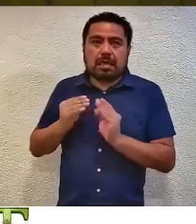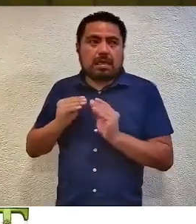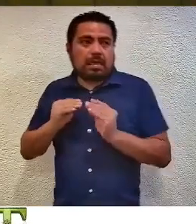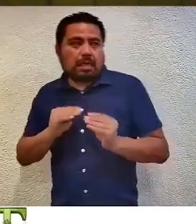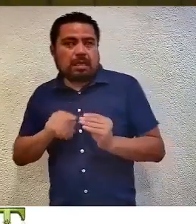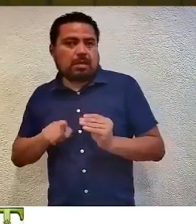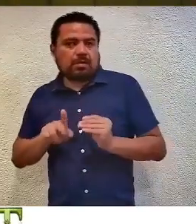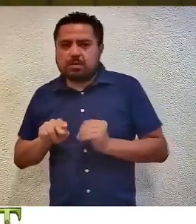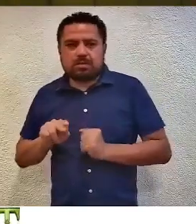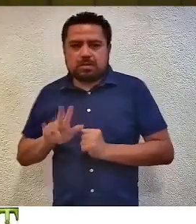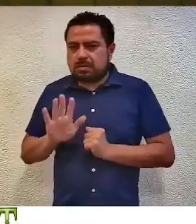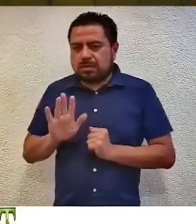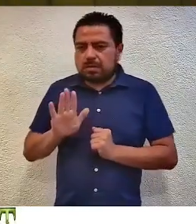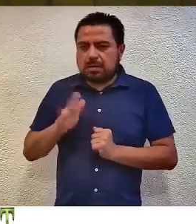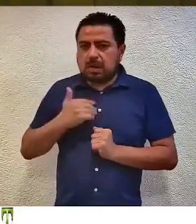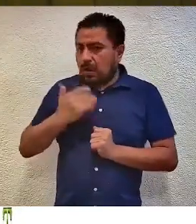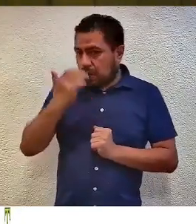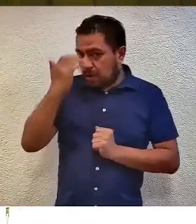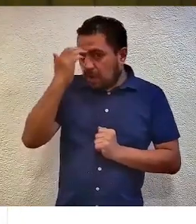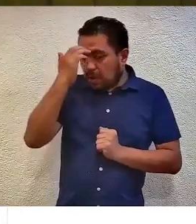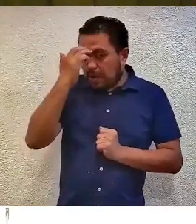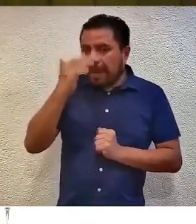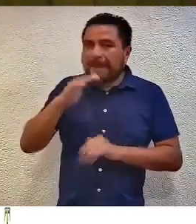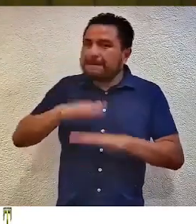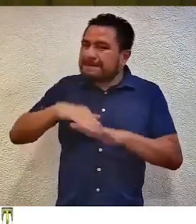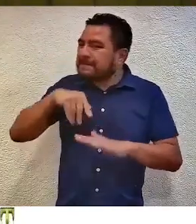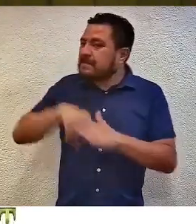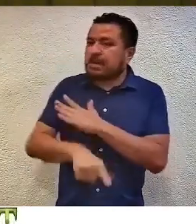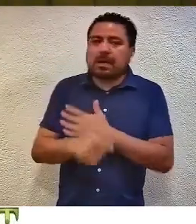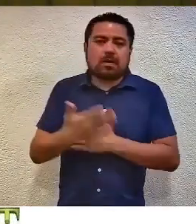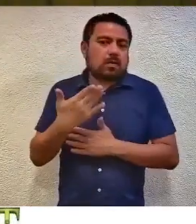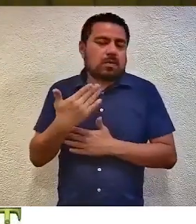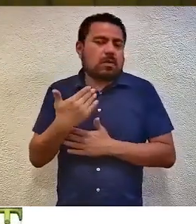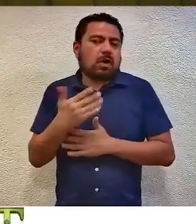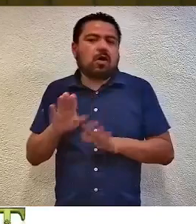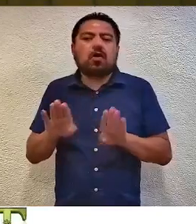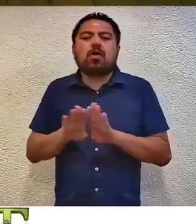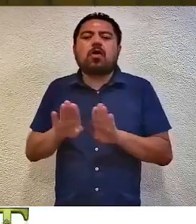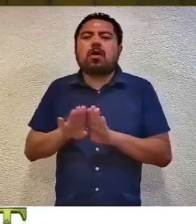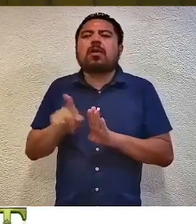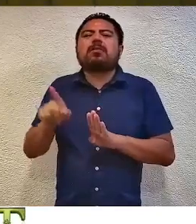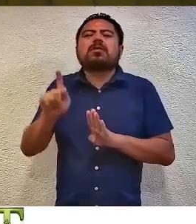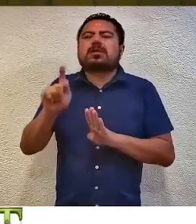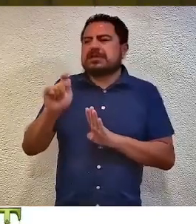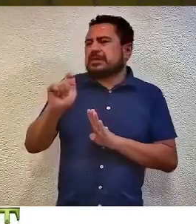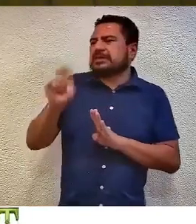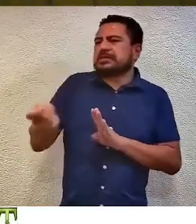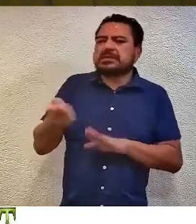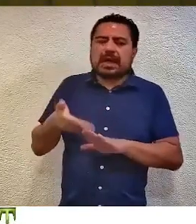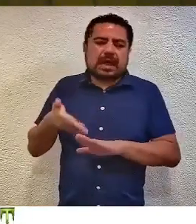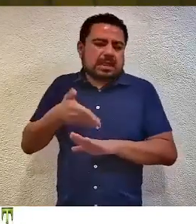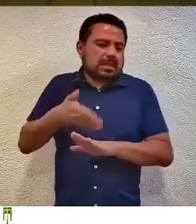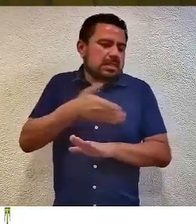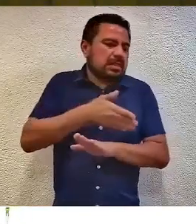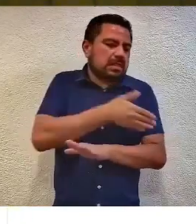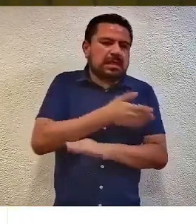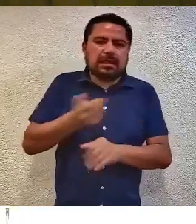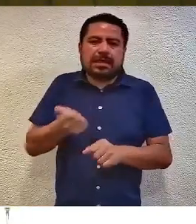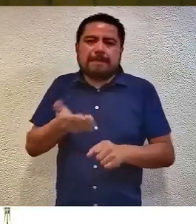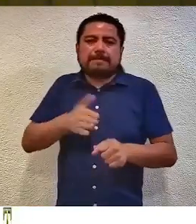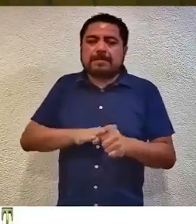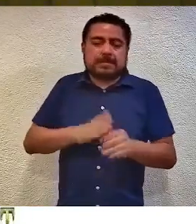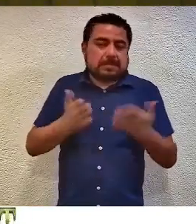no conozco a fondo cómo salió él en las anteriores administraciones.